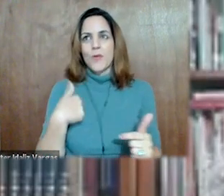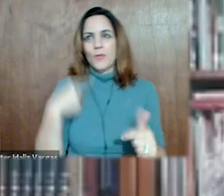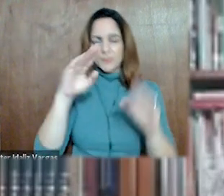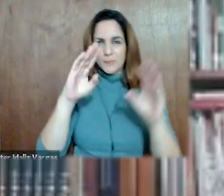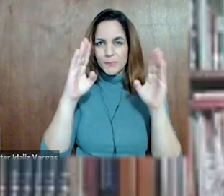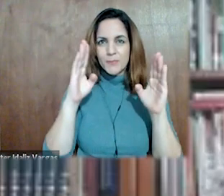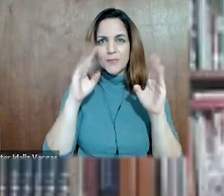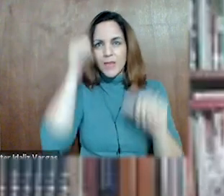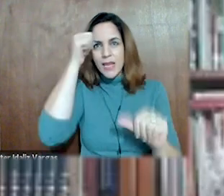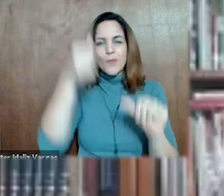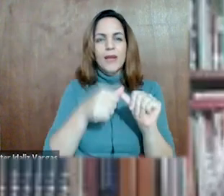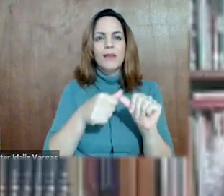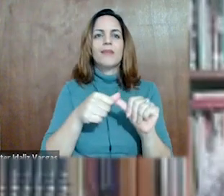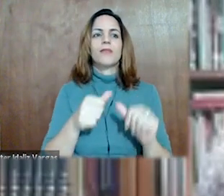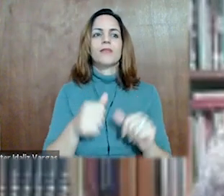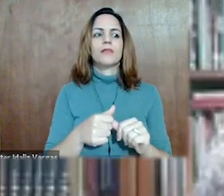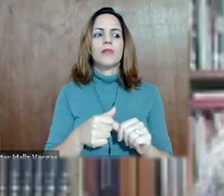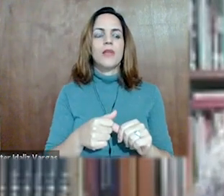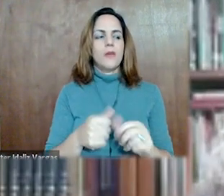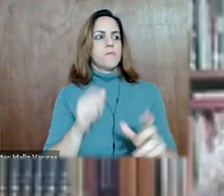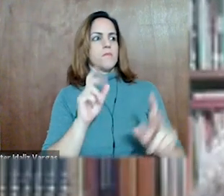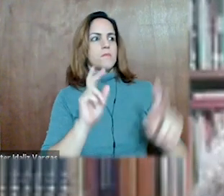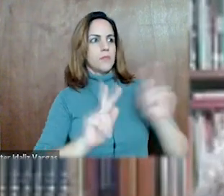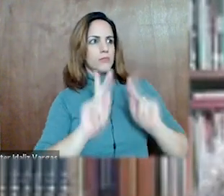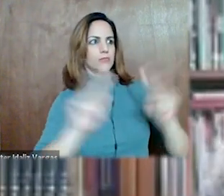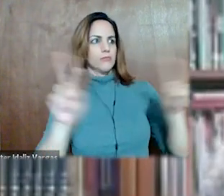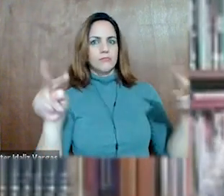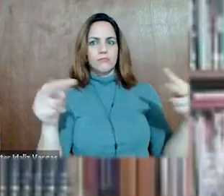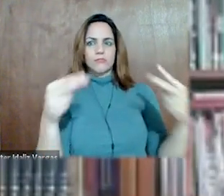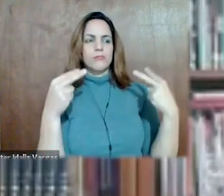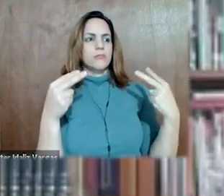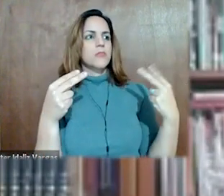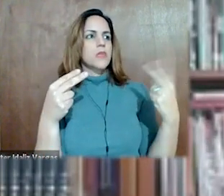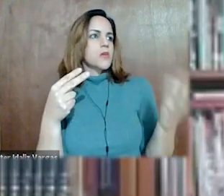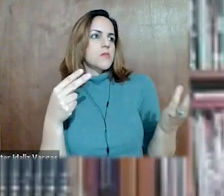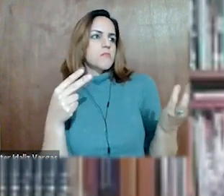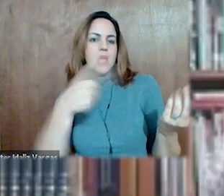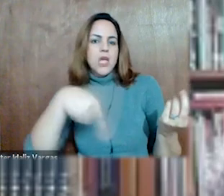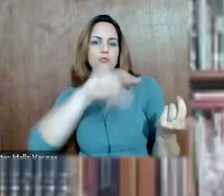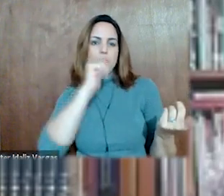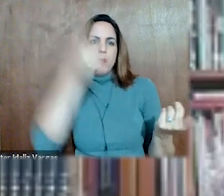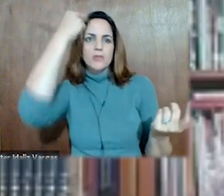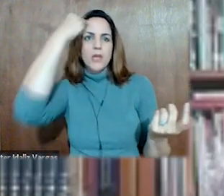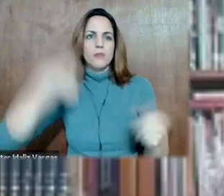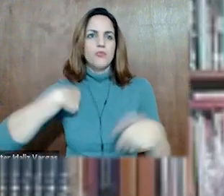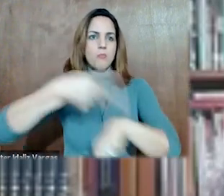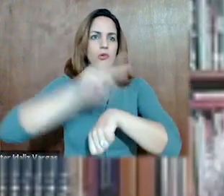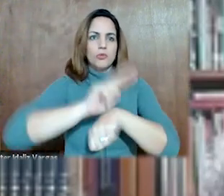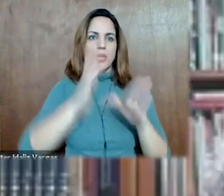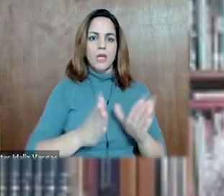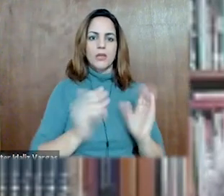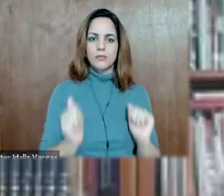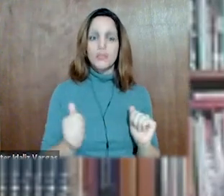era que realmente las personas que me veían no pensaban que yo era puertorriqueña, y eso es parte del asunto, ¿verdad? Yo